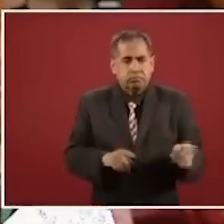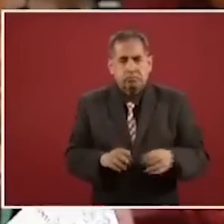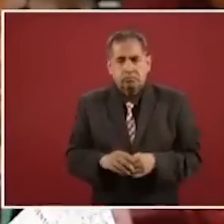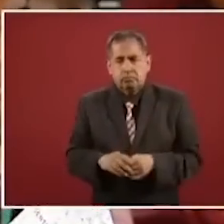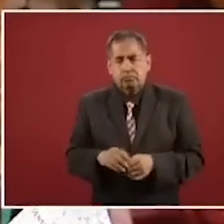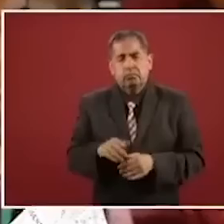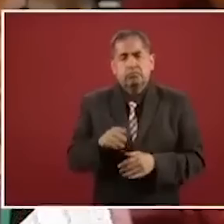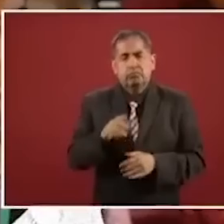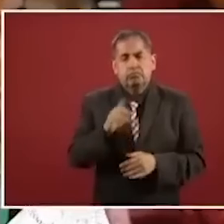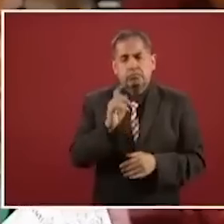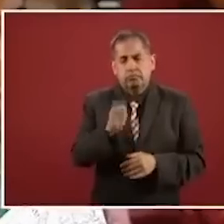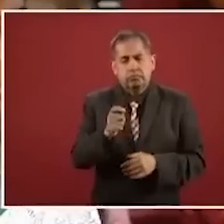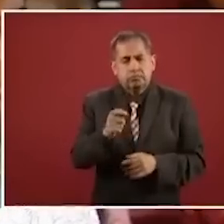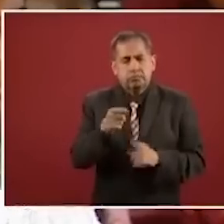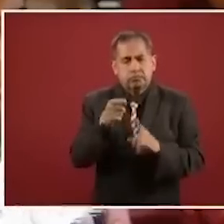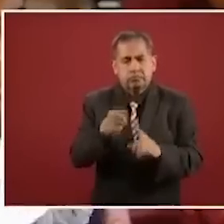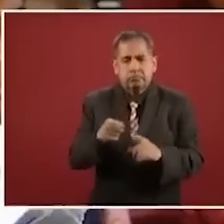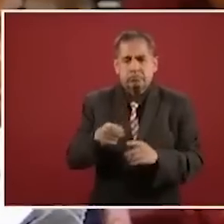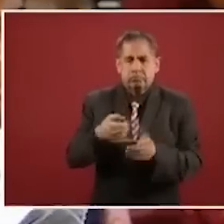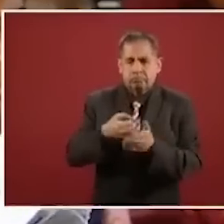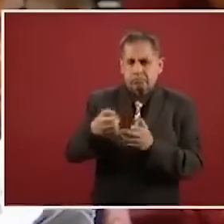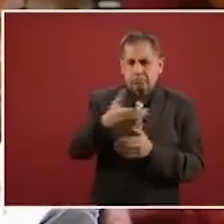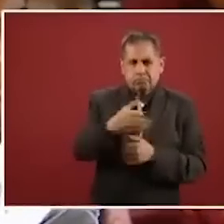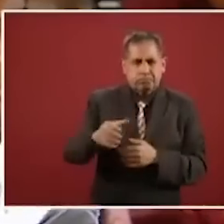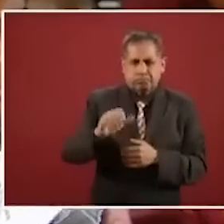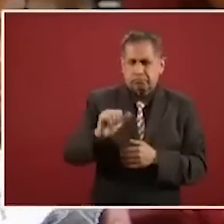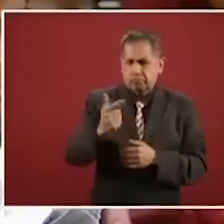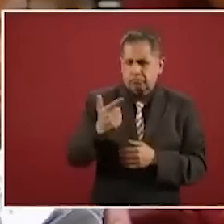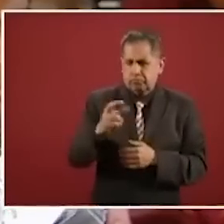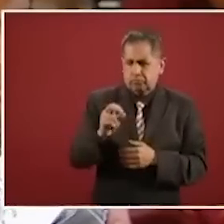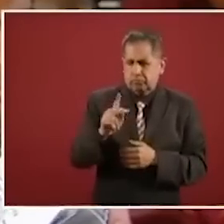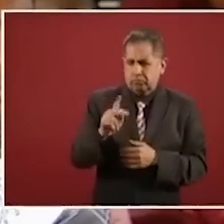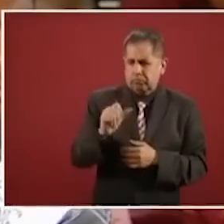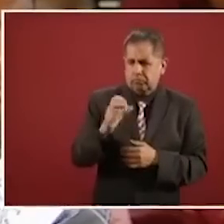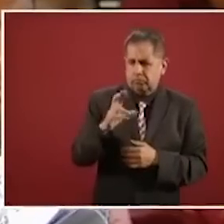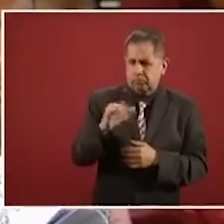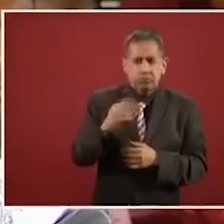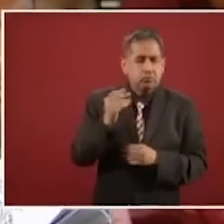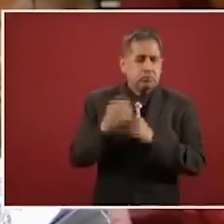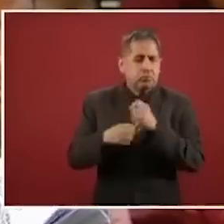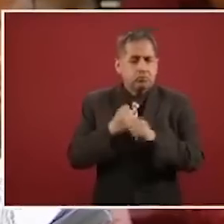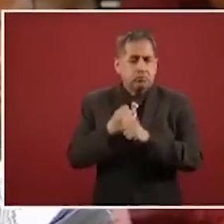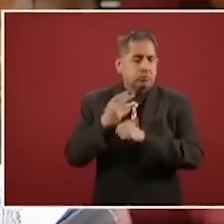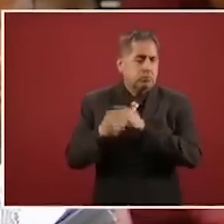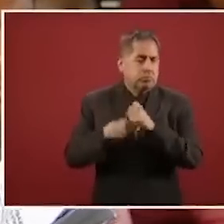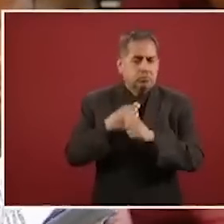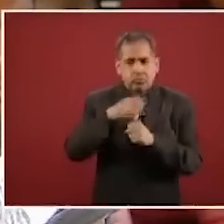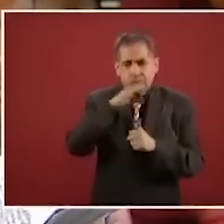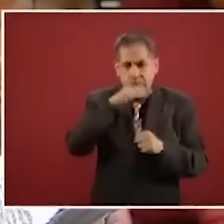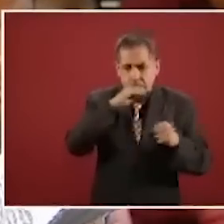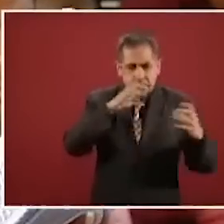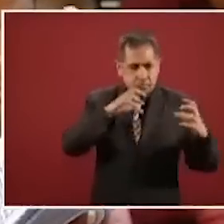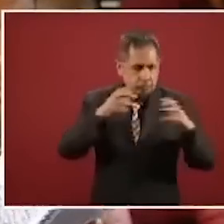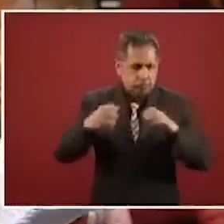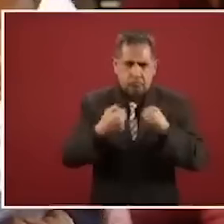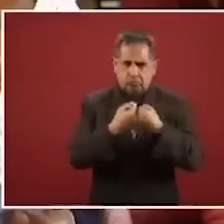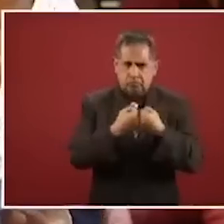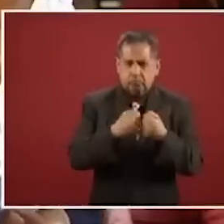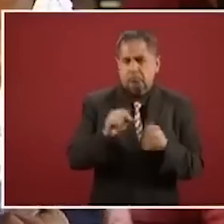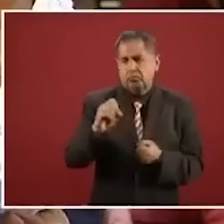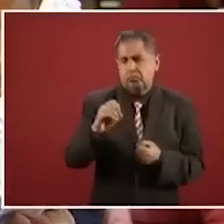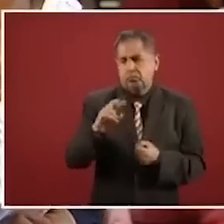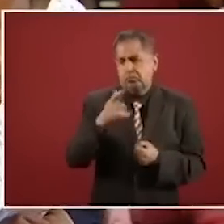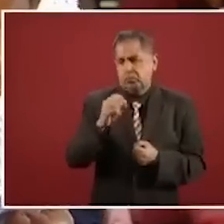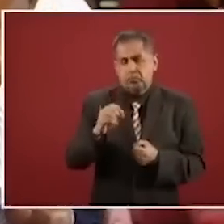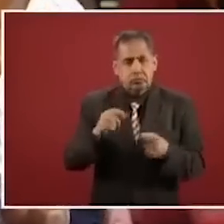caso de lo agropecuario, tenemos mucho tiempo produciendo maíz, sorgo en la zona fronteriza, a lo largo de